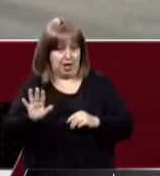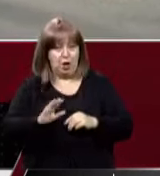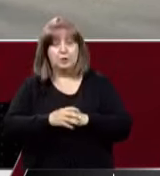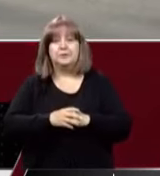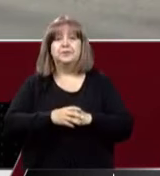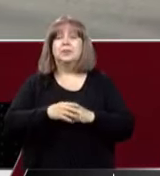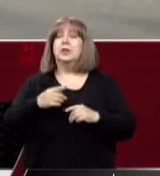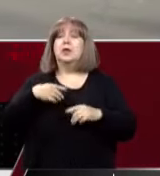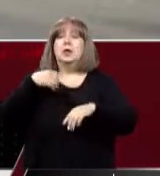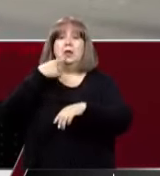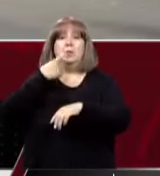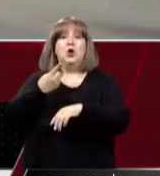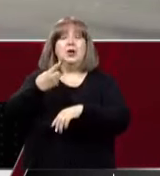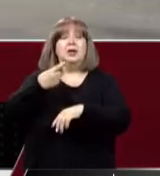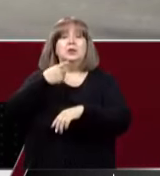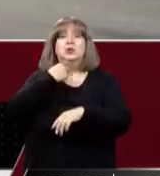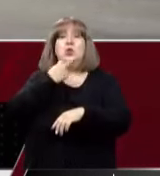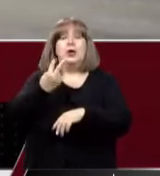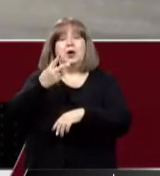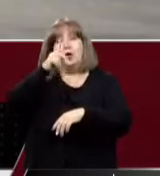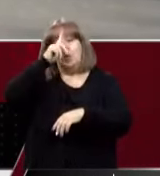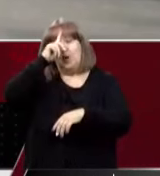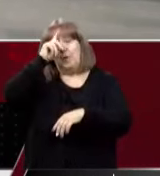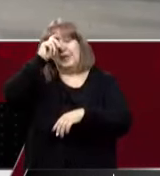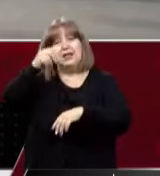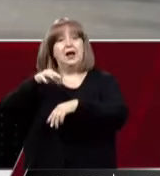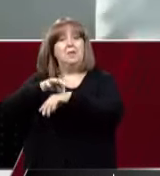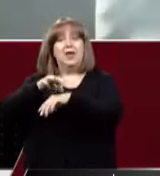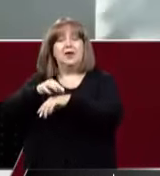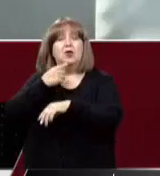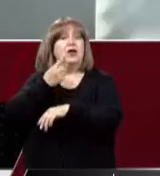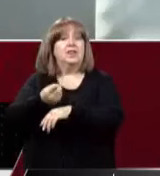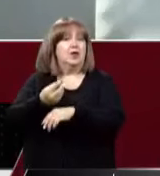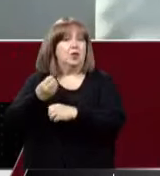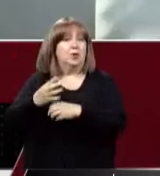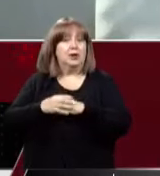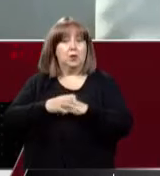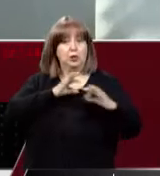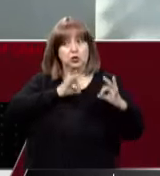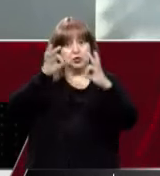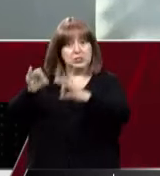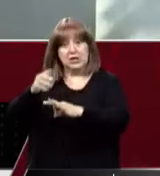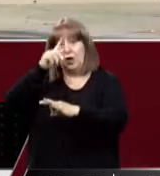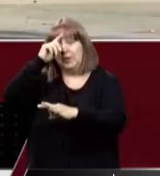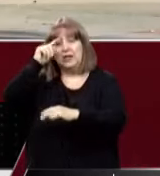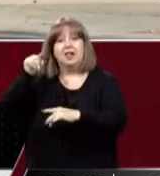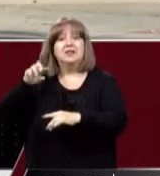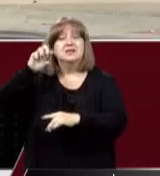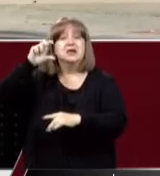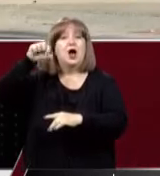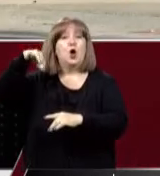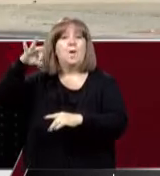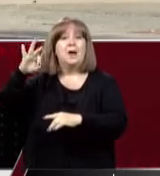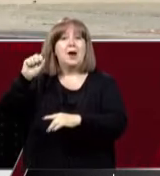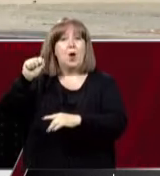que había estado en coma cuando yo apenas ingresé al hospital. Y cuando fallece me dicen que él tenía una